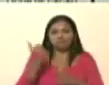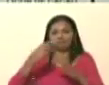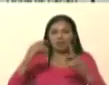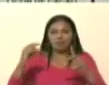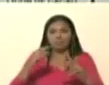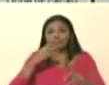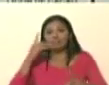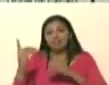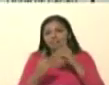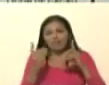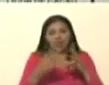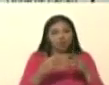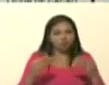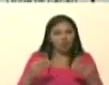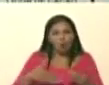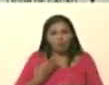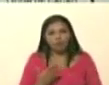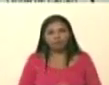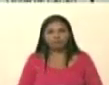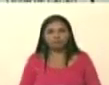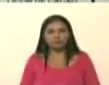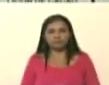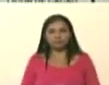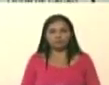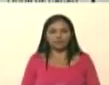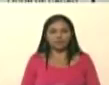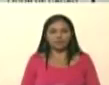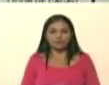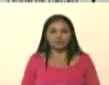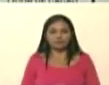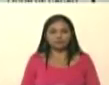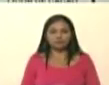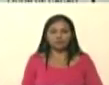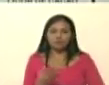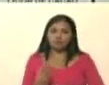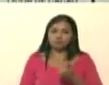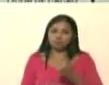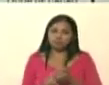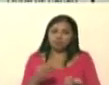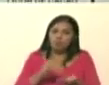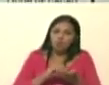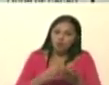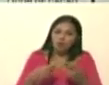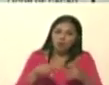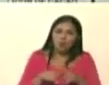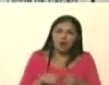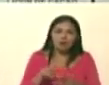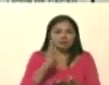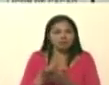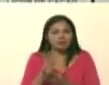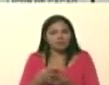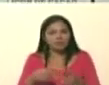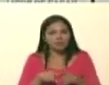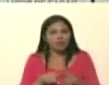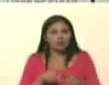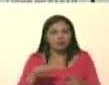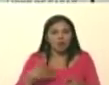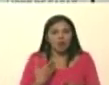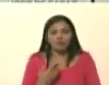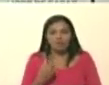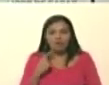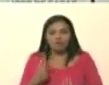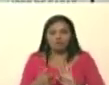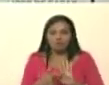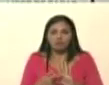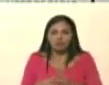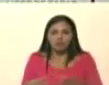diálogo en el diálogo y en que se establezca y quede para siempre valga la expresión unas